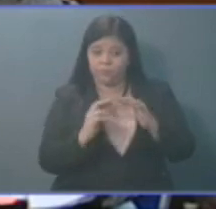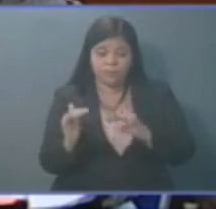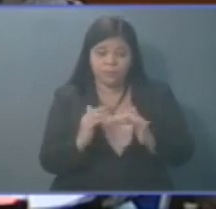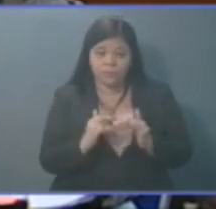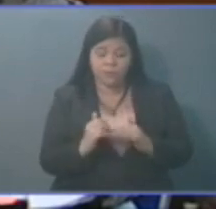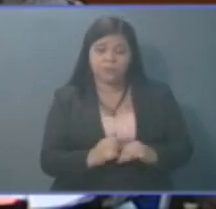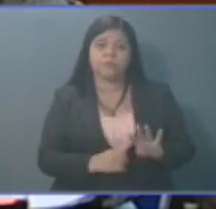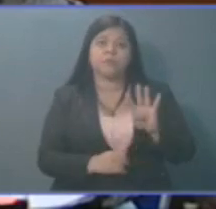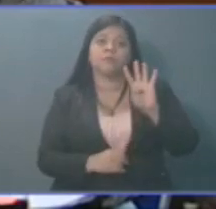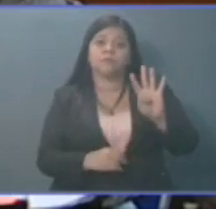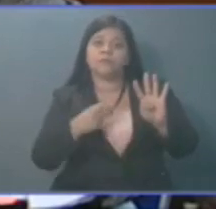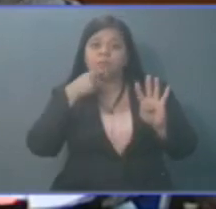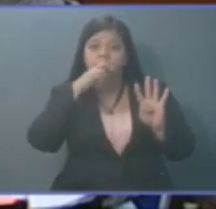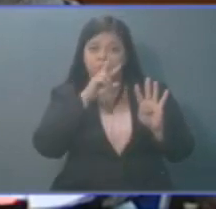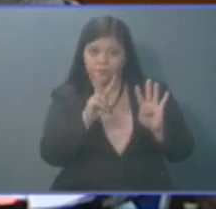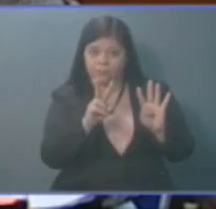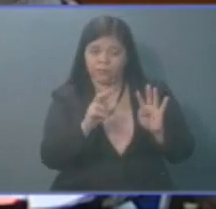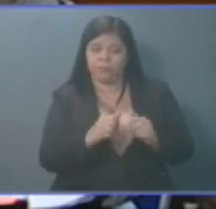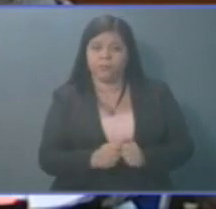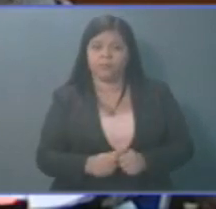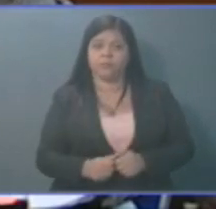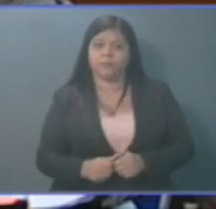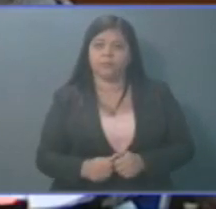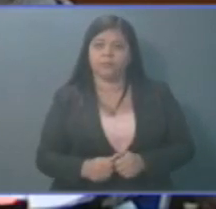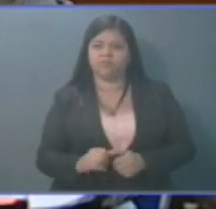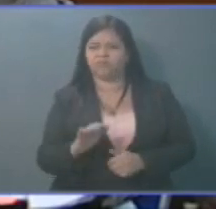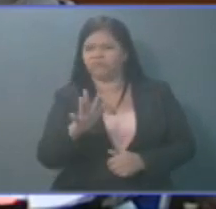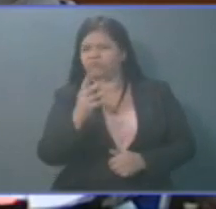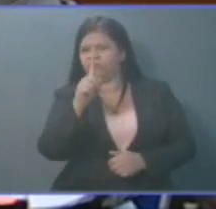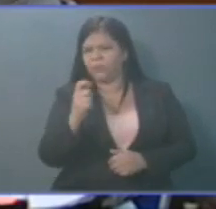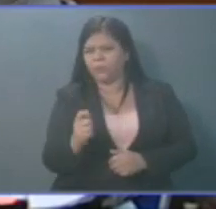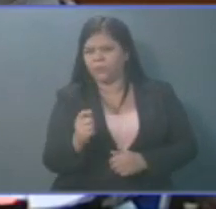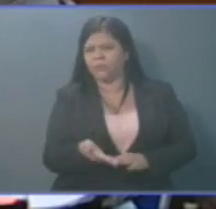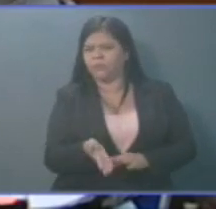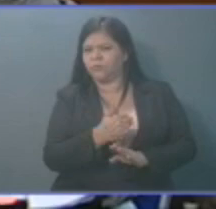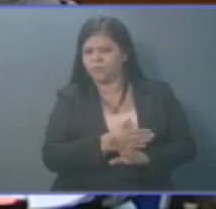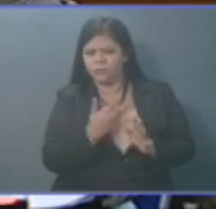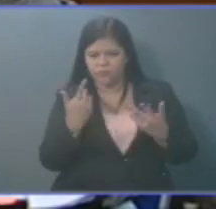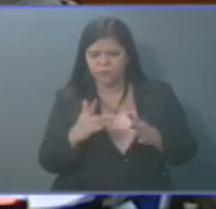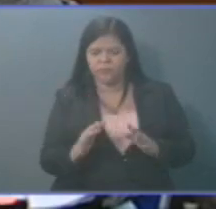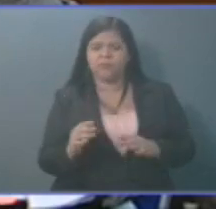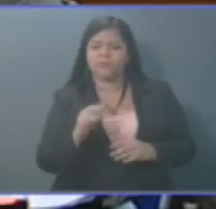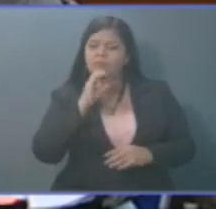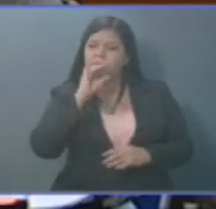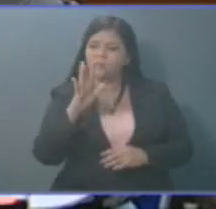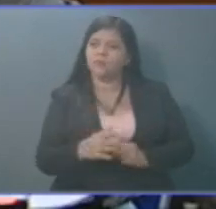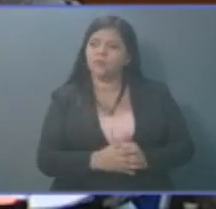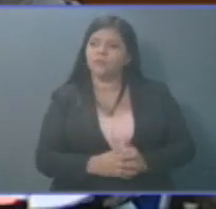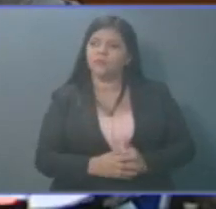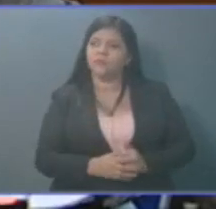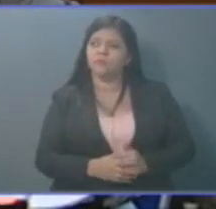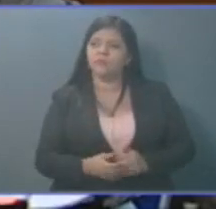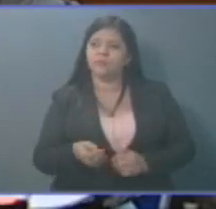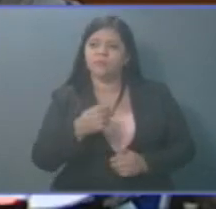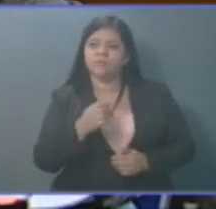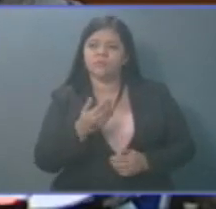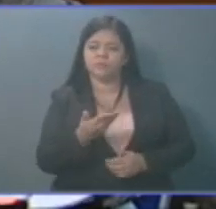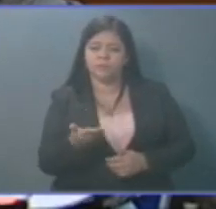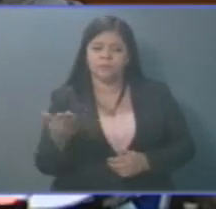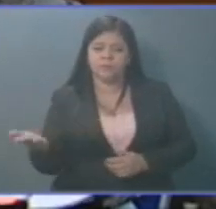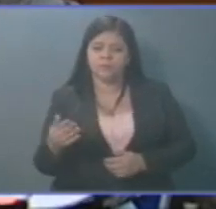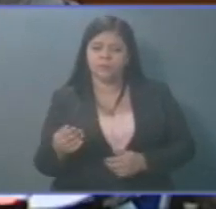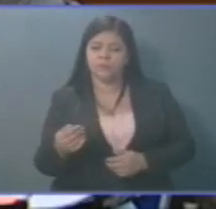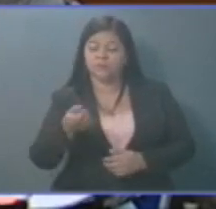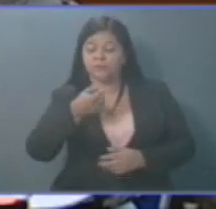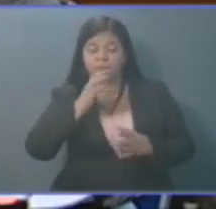de los 4 del FMLN, hace como un mes anduvieron con la bulla promovida desde el